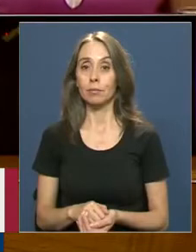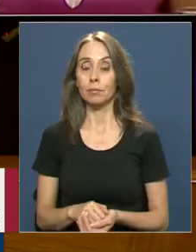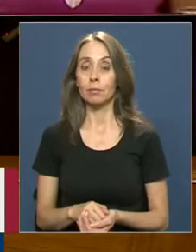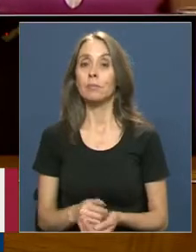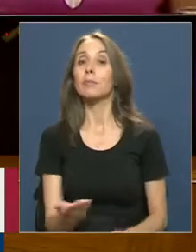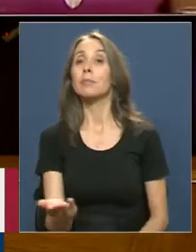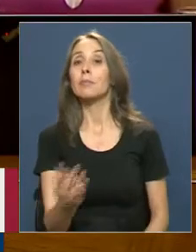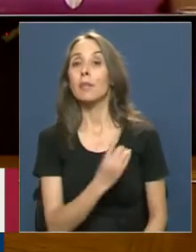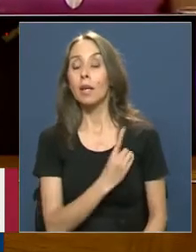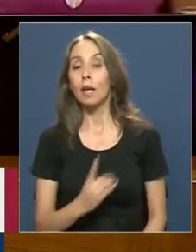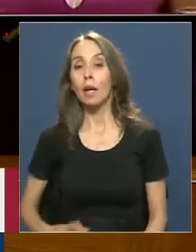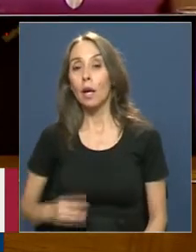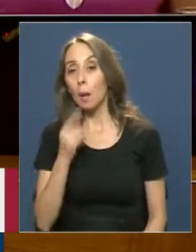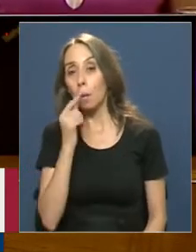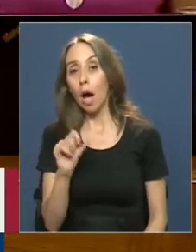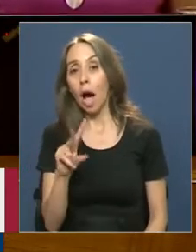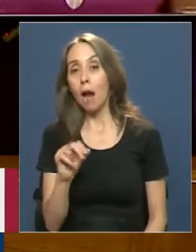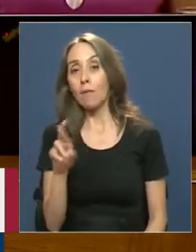Diputado Álvarez, don Sebastián.